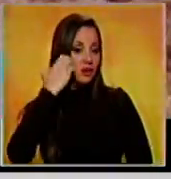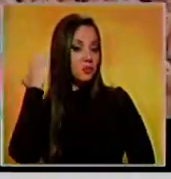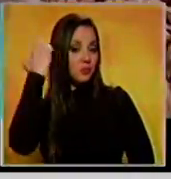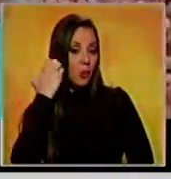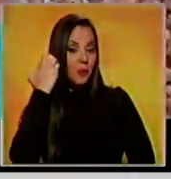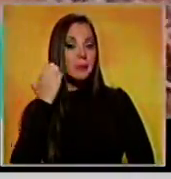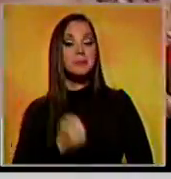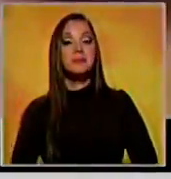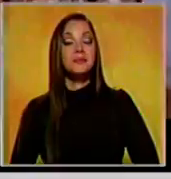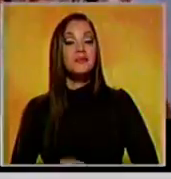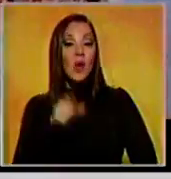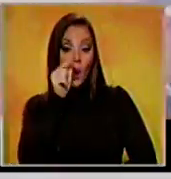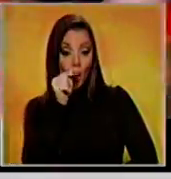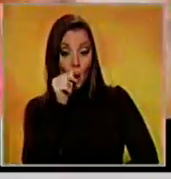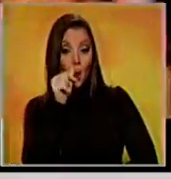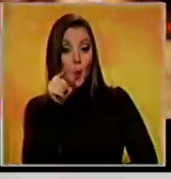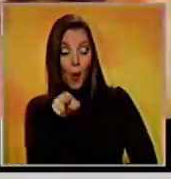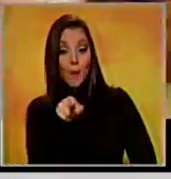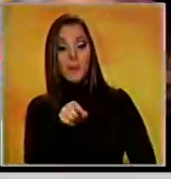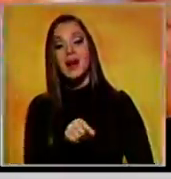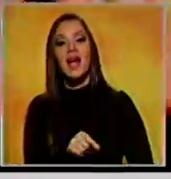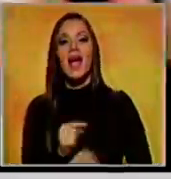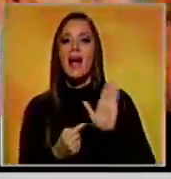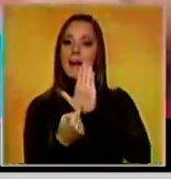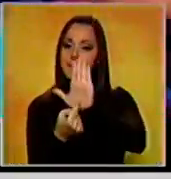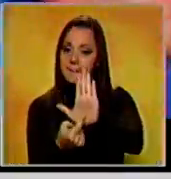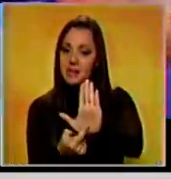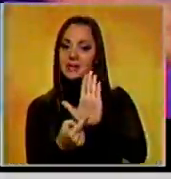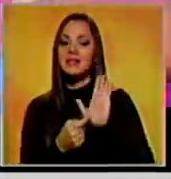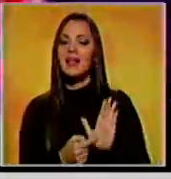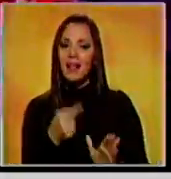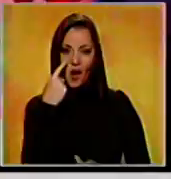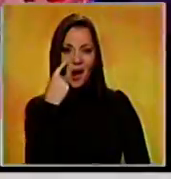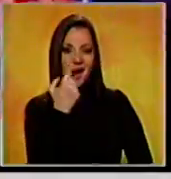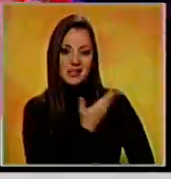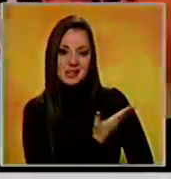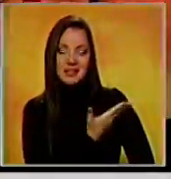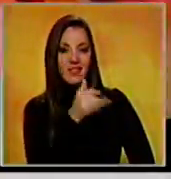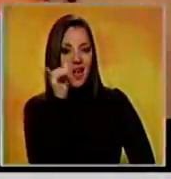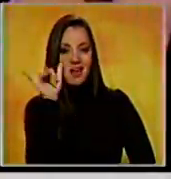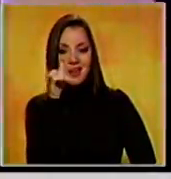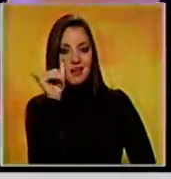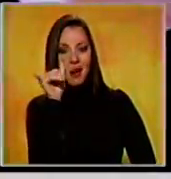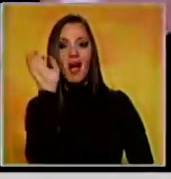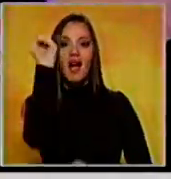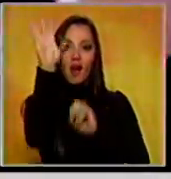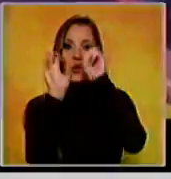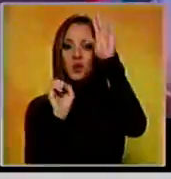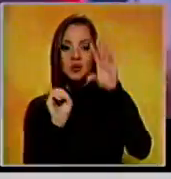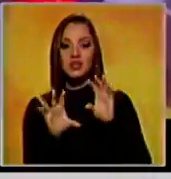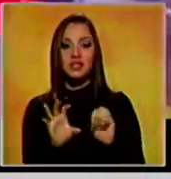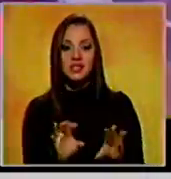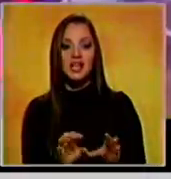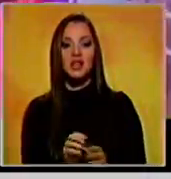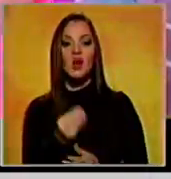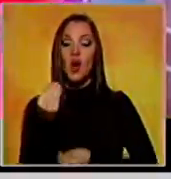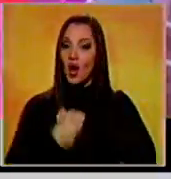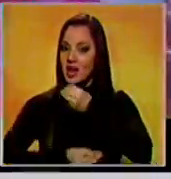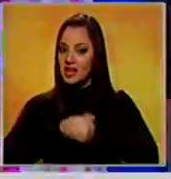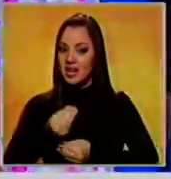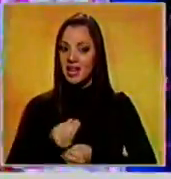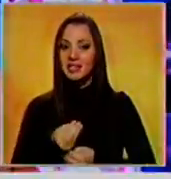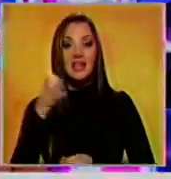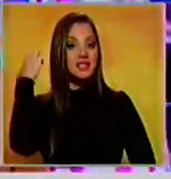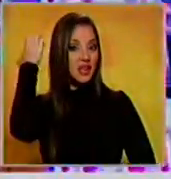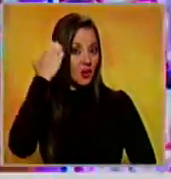Los Backstreet Boys presentaron un tráiler en el que se pueden apreciar imágenes de los conciertos de su tour que realizan por